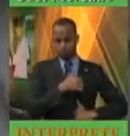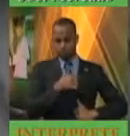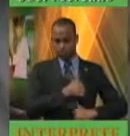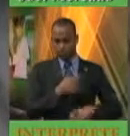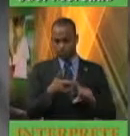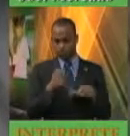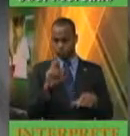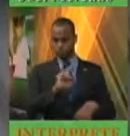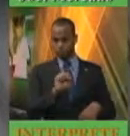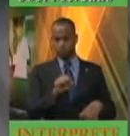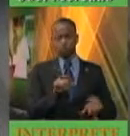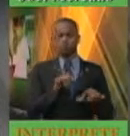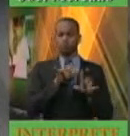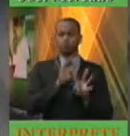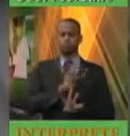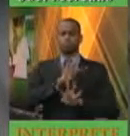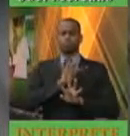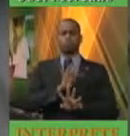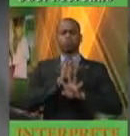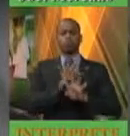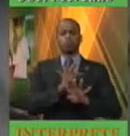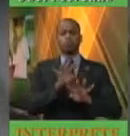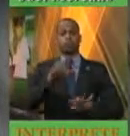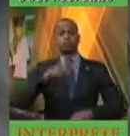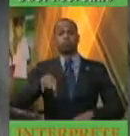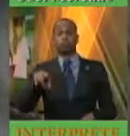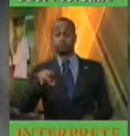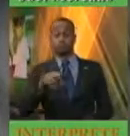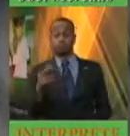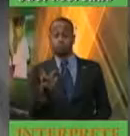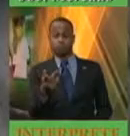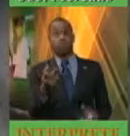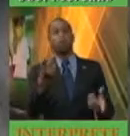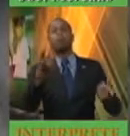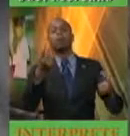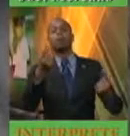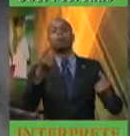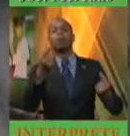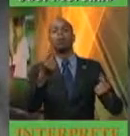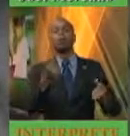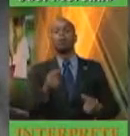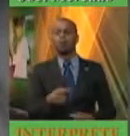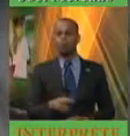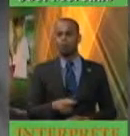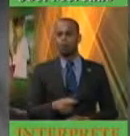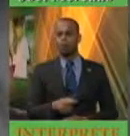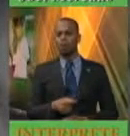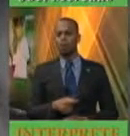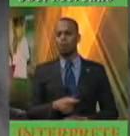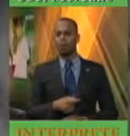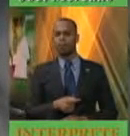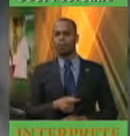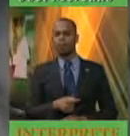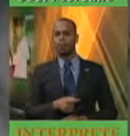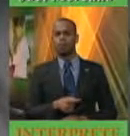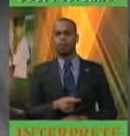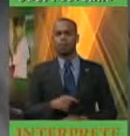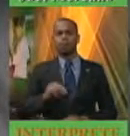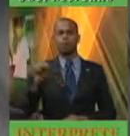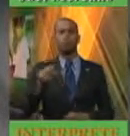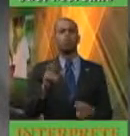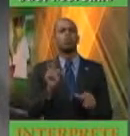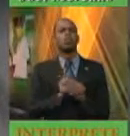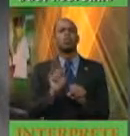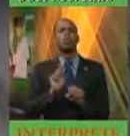norteamericanos. Y óiganme, esos dominicanos hasta utilizaron de esas